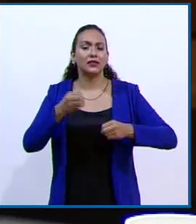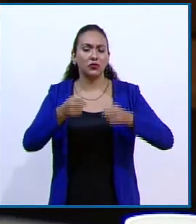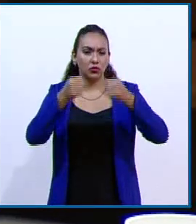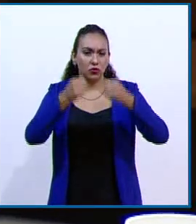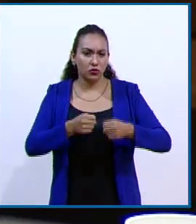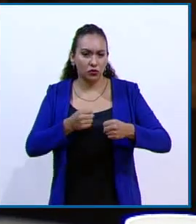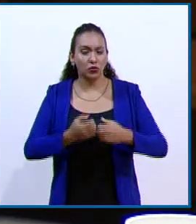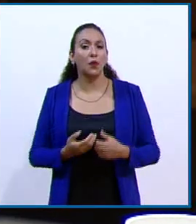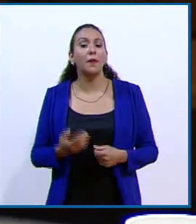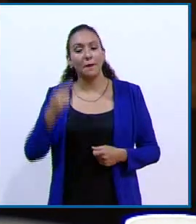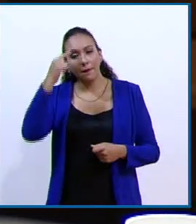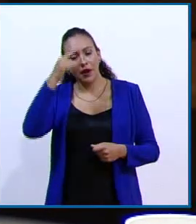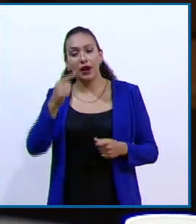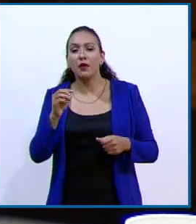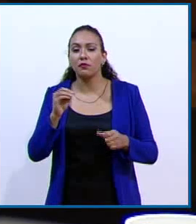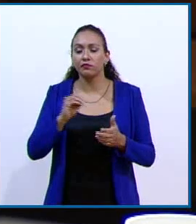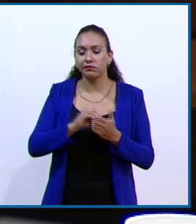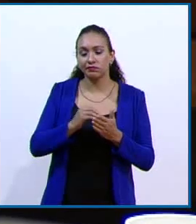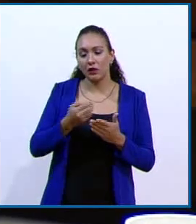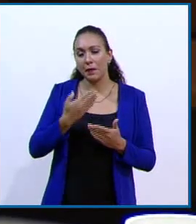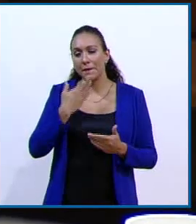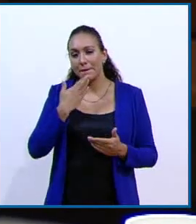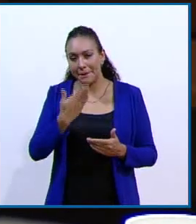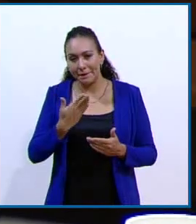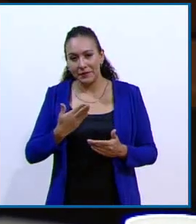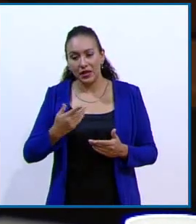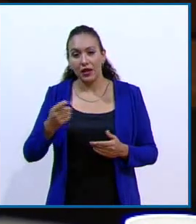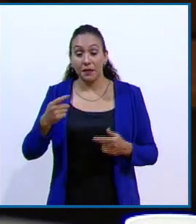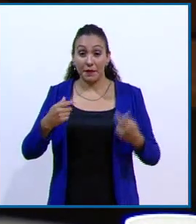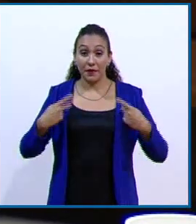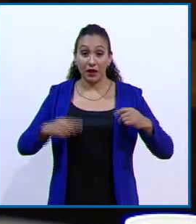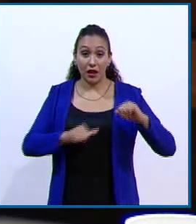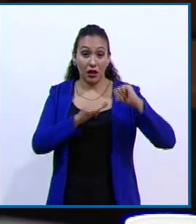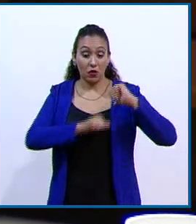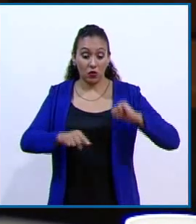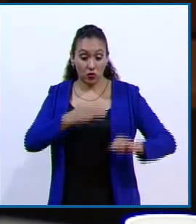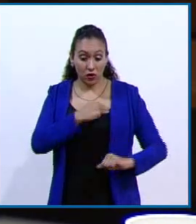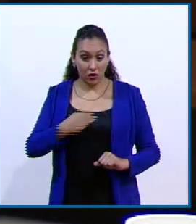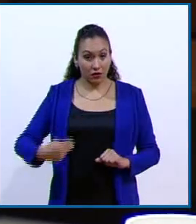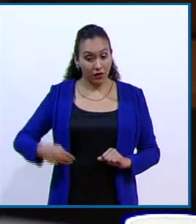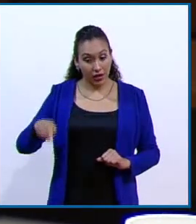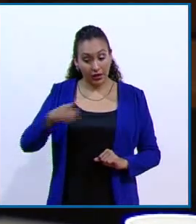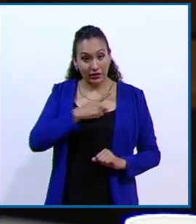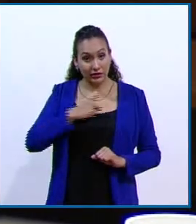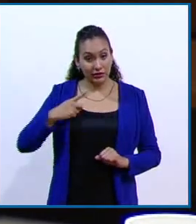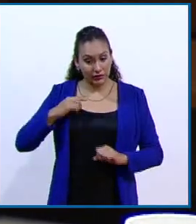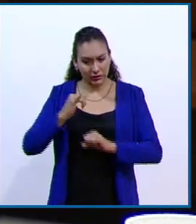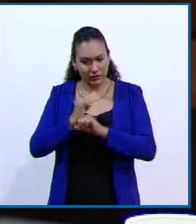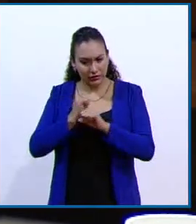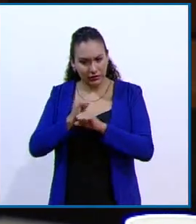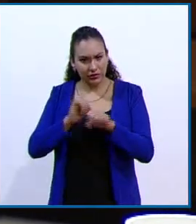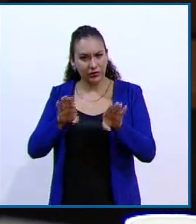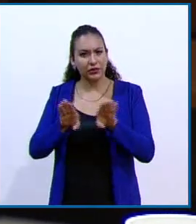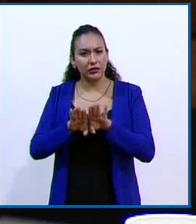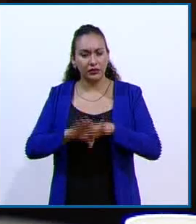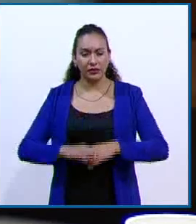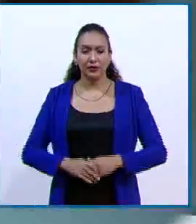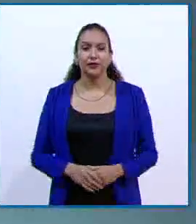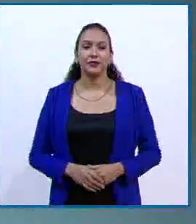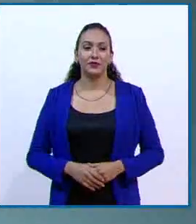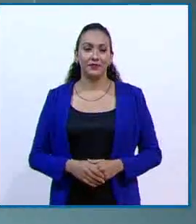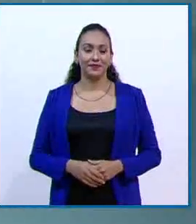un amplio margen de discrecionalidad a las autoridades municipales para determinar la actualización de la falta.